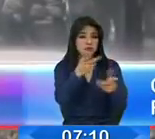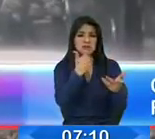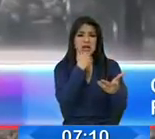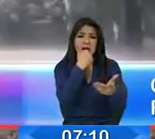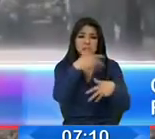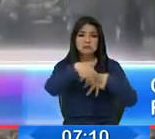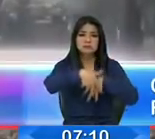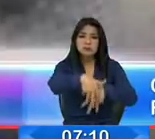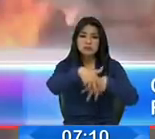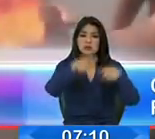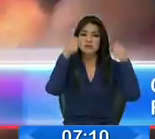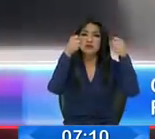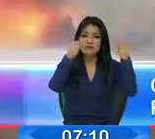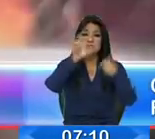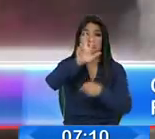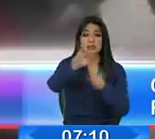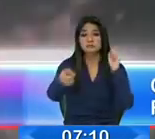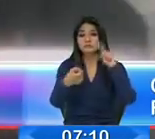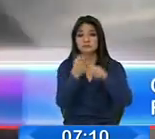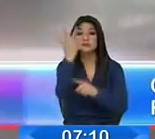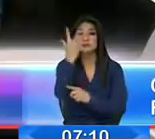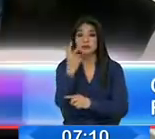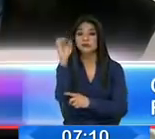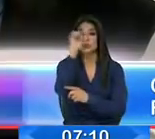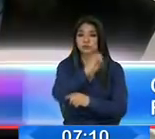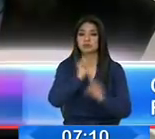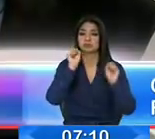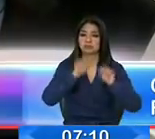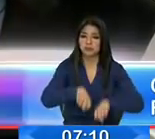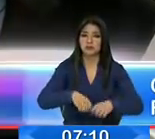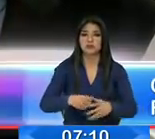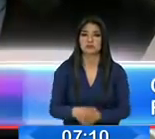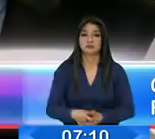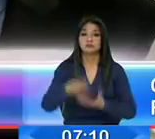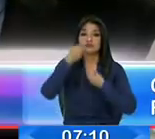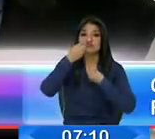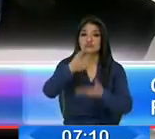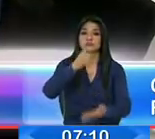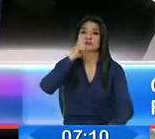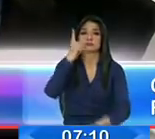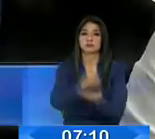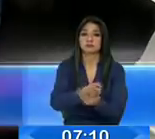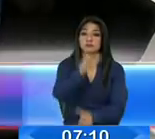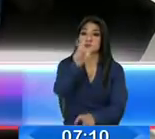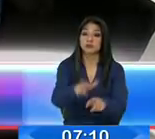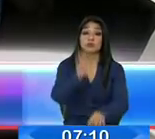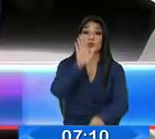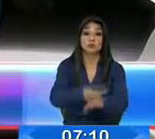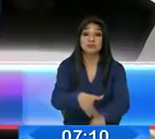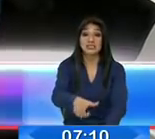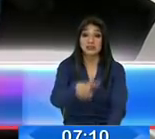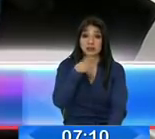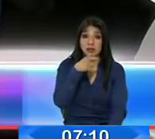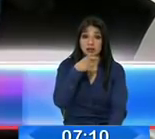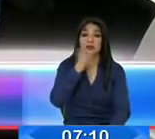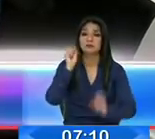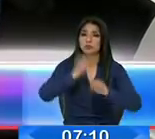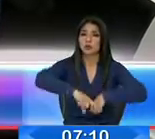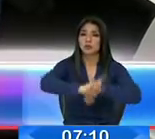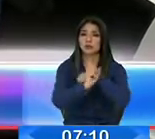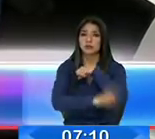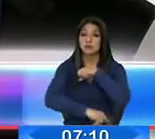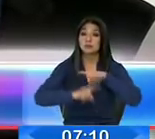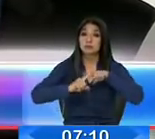protestas registradas del 3 al 13 de octubre. Conocer la verdad, determinar responsabilidades, pero también dar